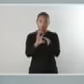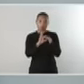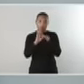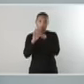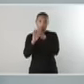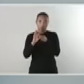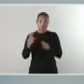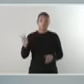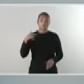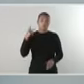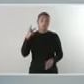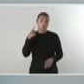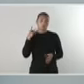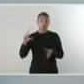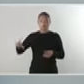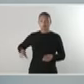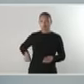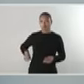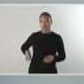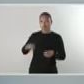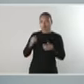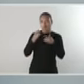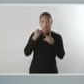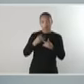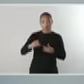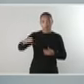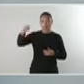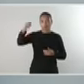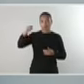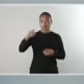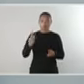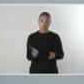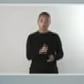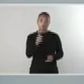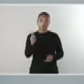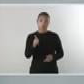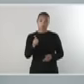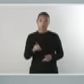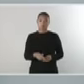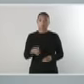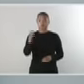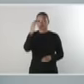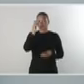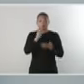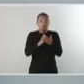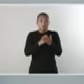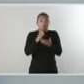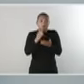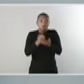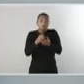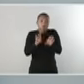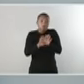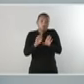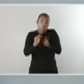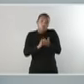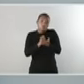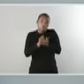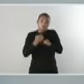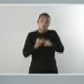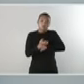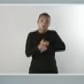partidos y gobierno lejana muy lejana al pueblo somos un estado dependiente y corrupto